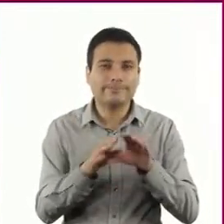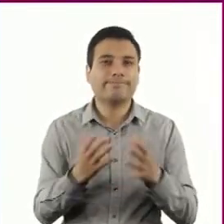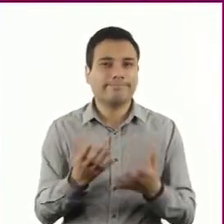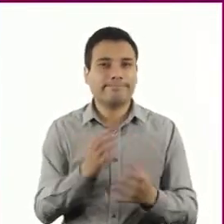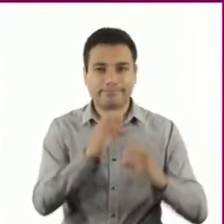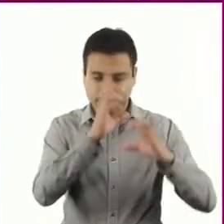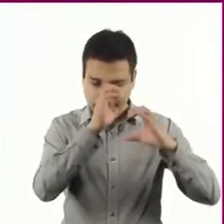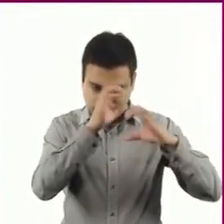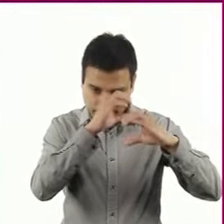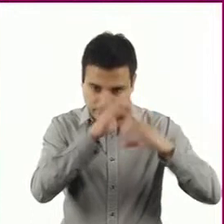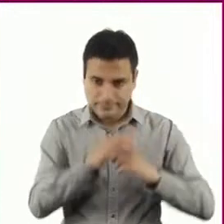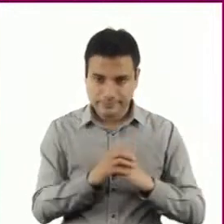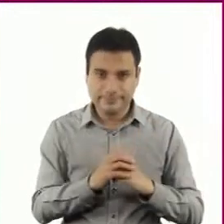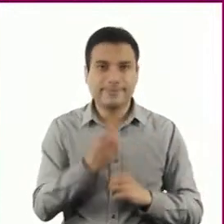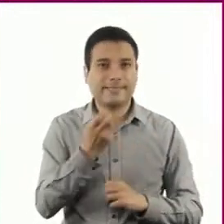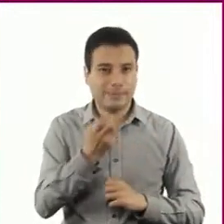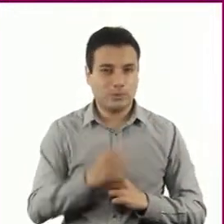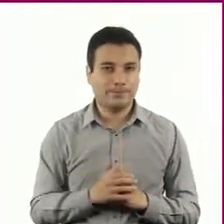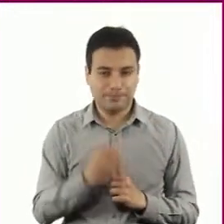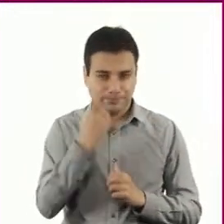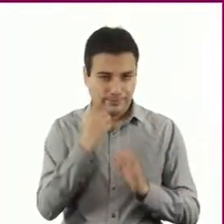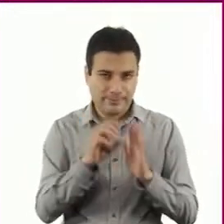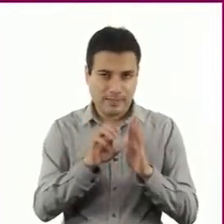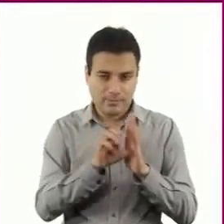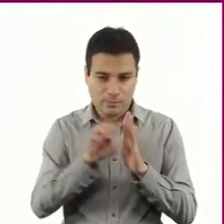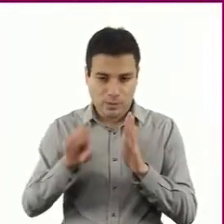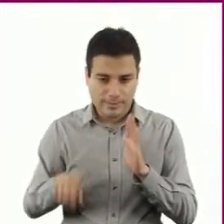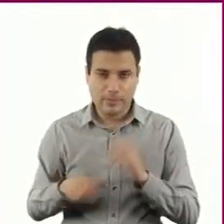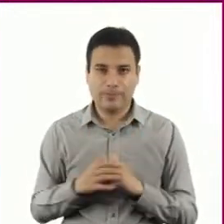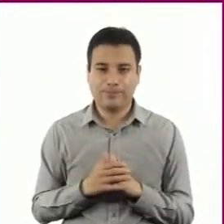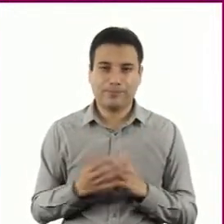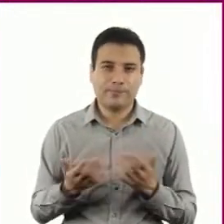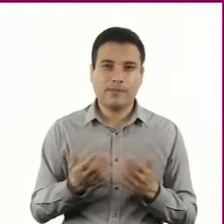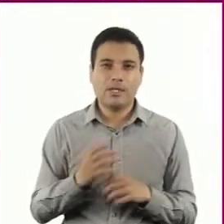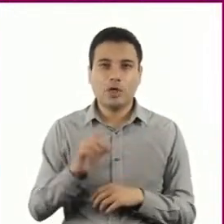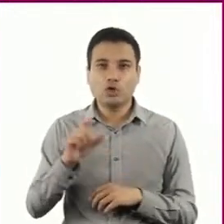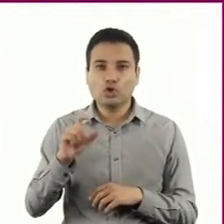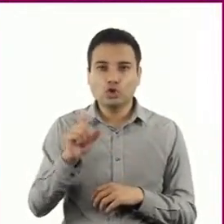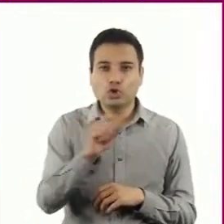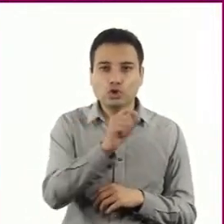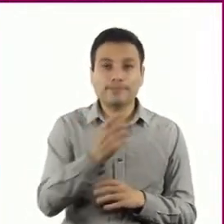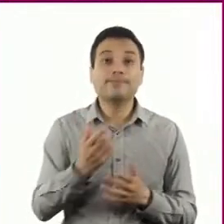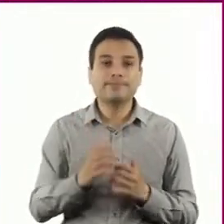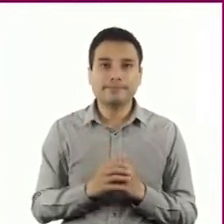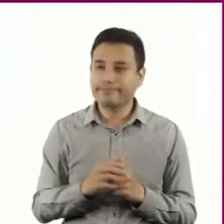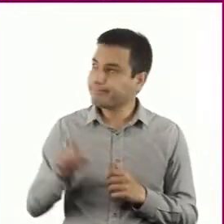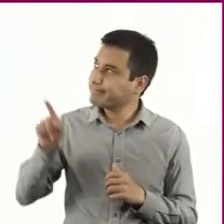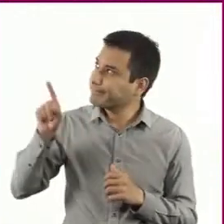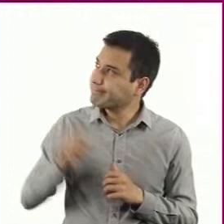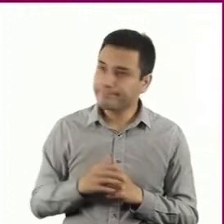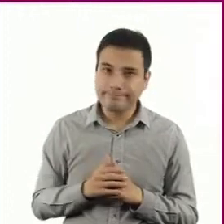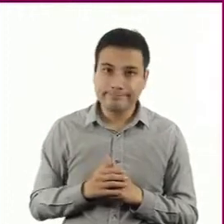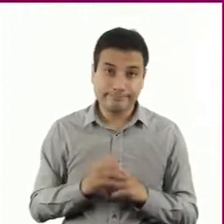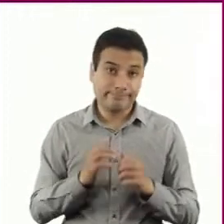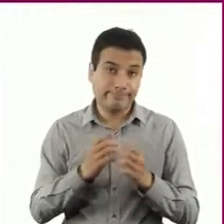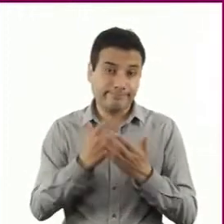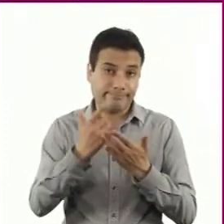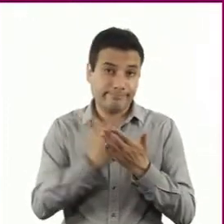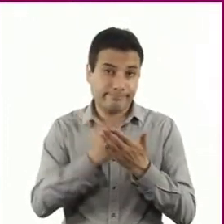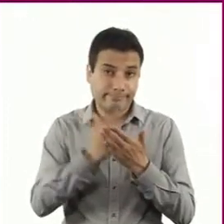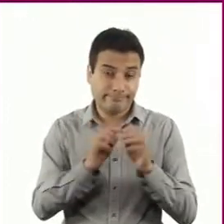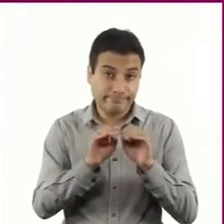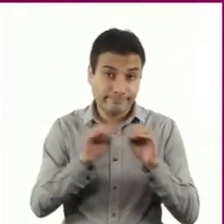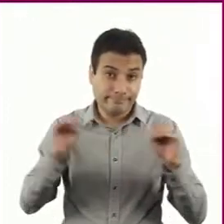microscopio. Así es, Leslie. Por ejemplo, el tamaño de una bacteria puede ser de 2 cienmilésimos de milímetros, algo